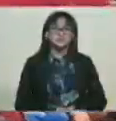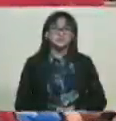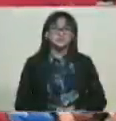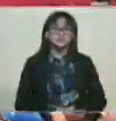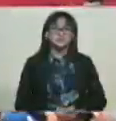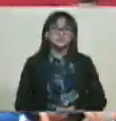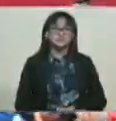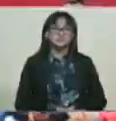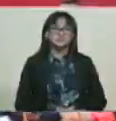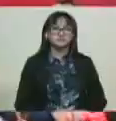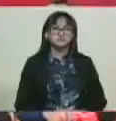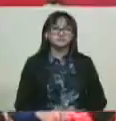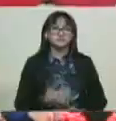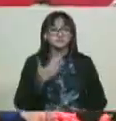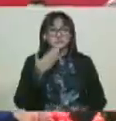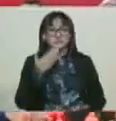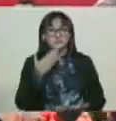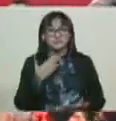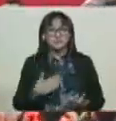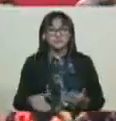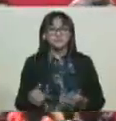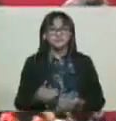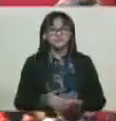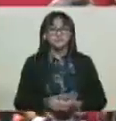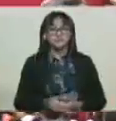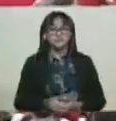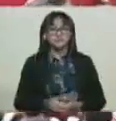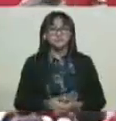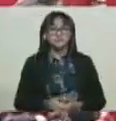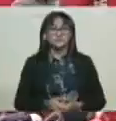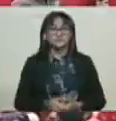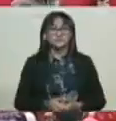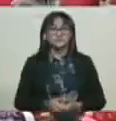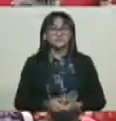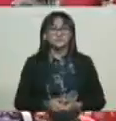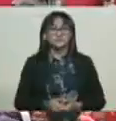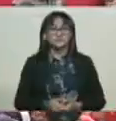es muy probable que el domingo 20 de mayo llueva